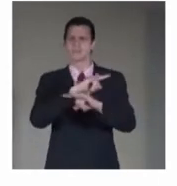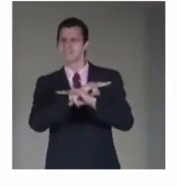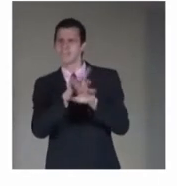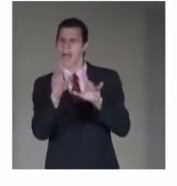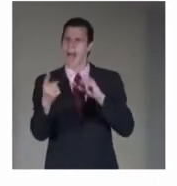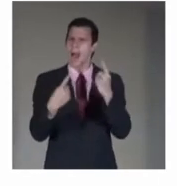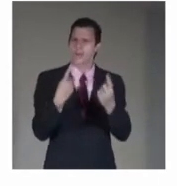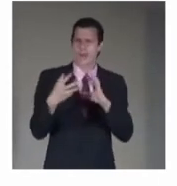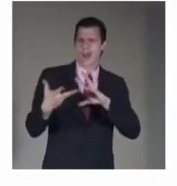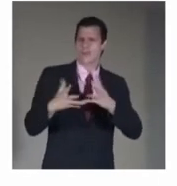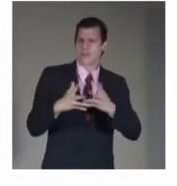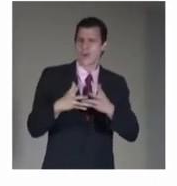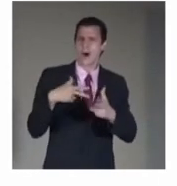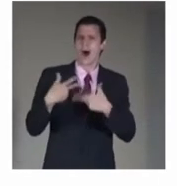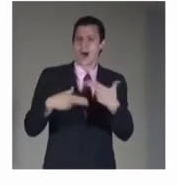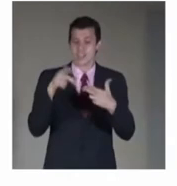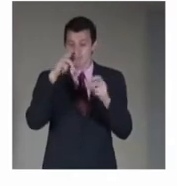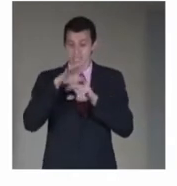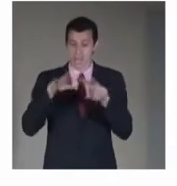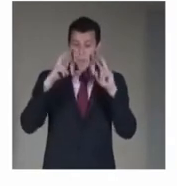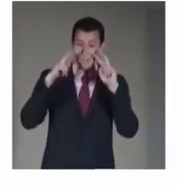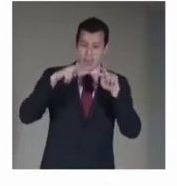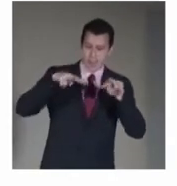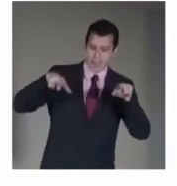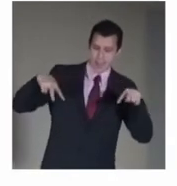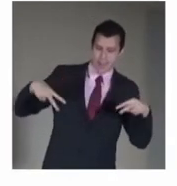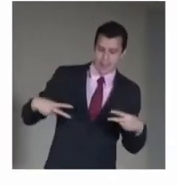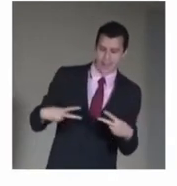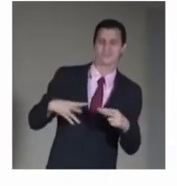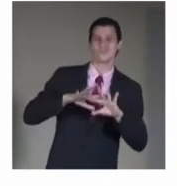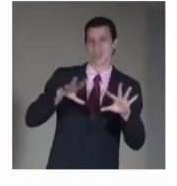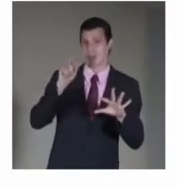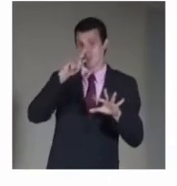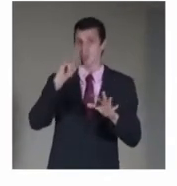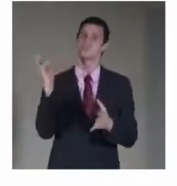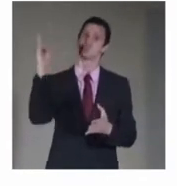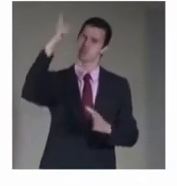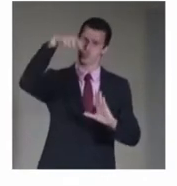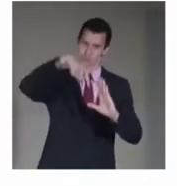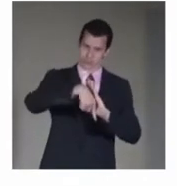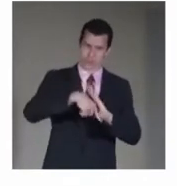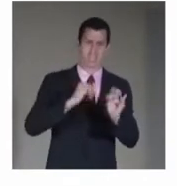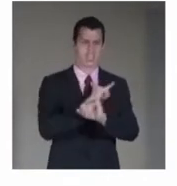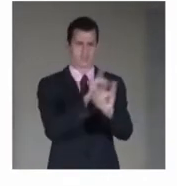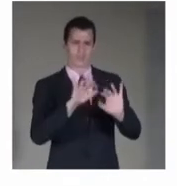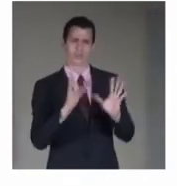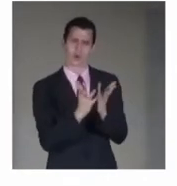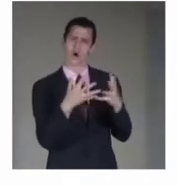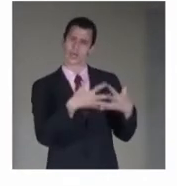símbolo de esta nueva comando espacial el boeing x 37b continua